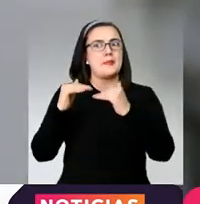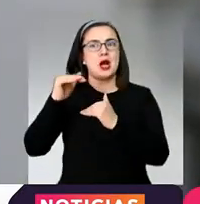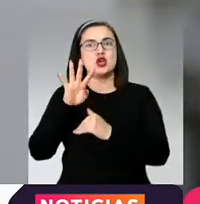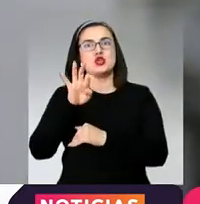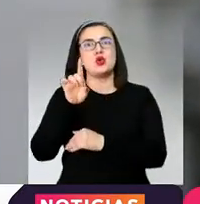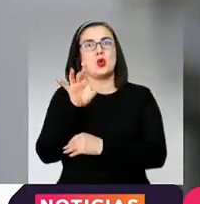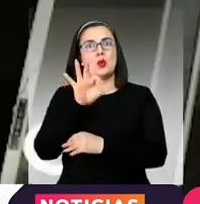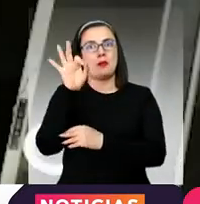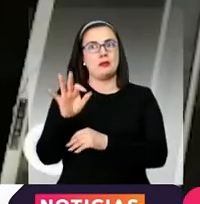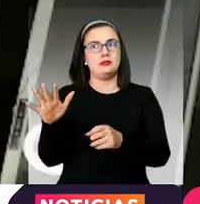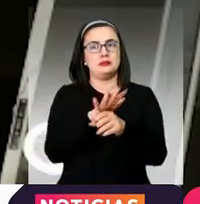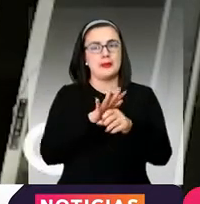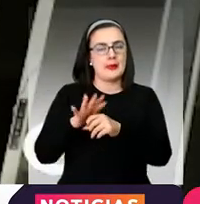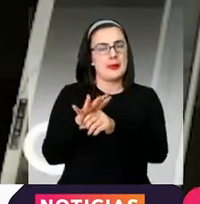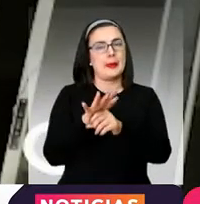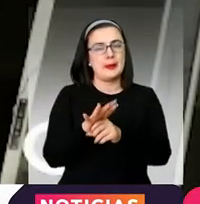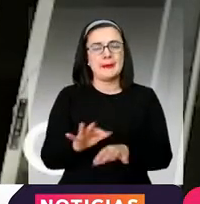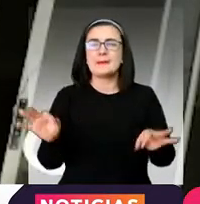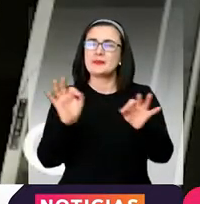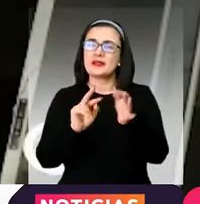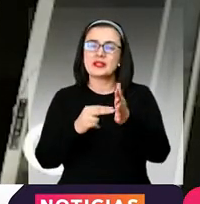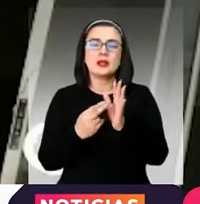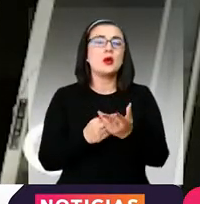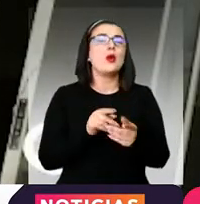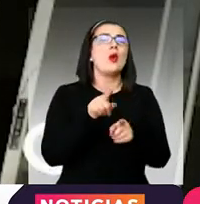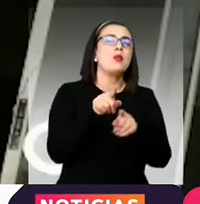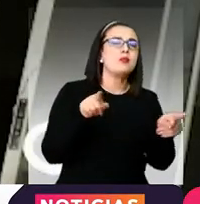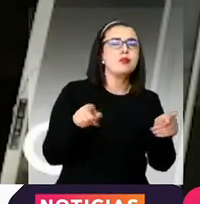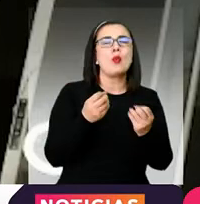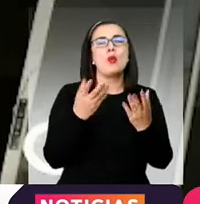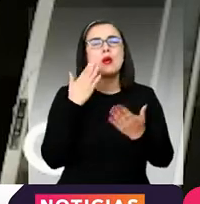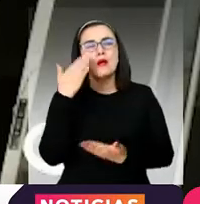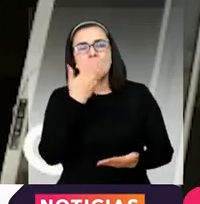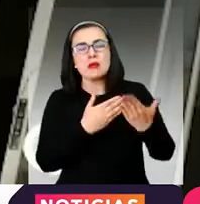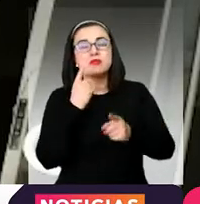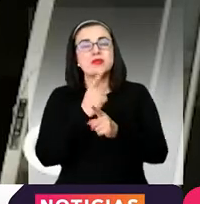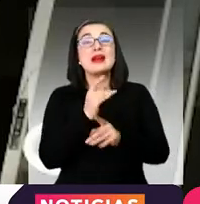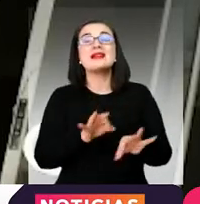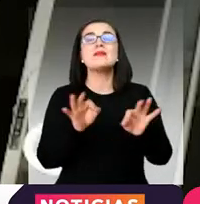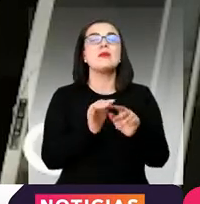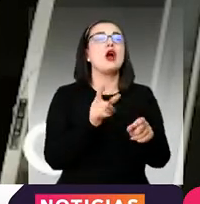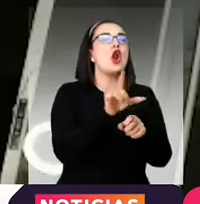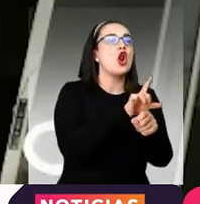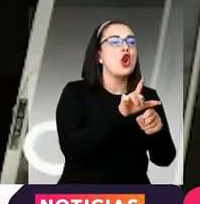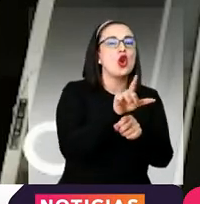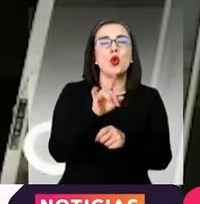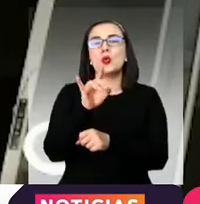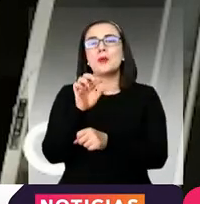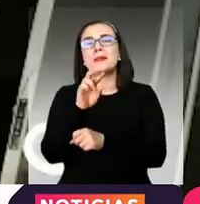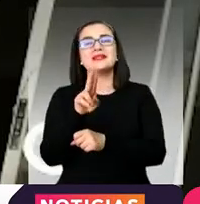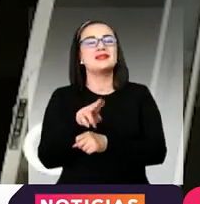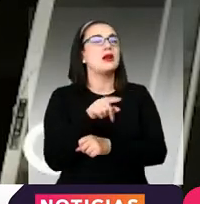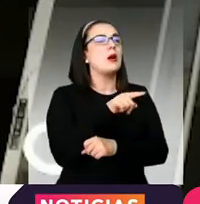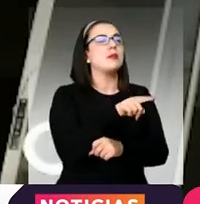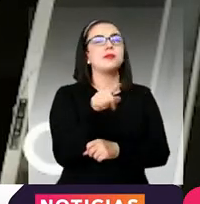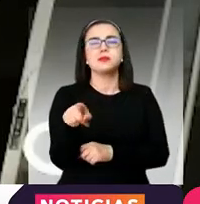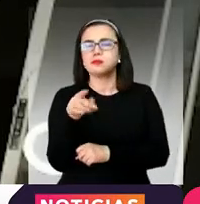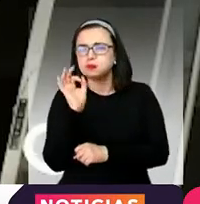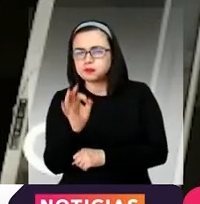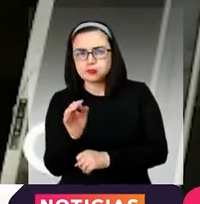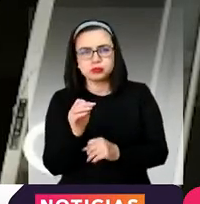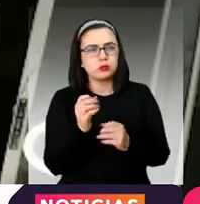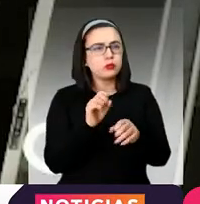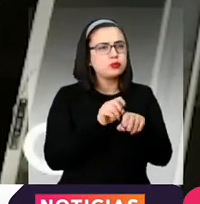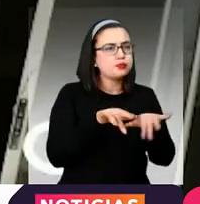ciento más que el número de casos y el número de pruebas hay que ver por localidad y por peseta como son las tasas de casos